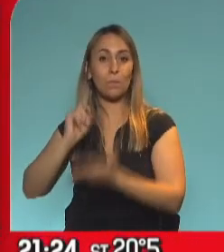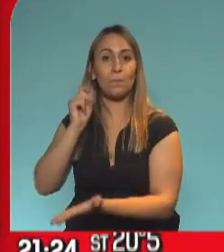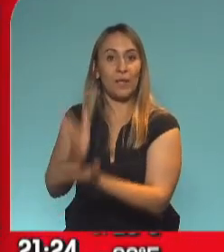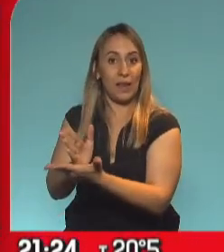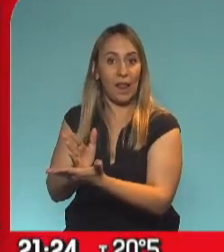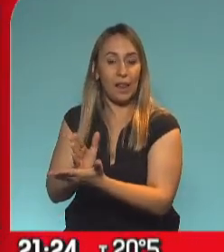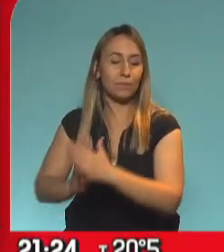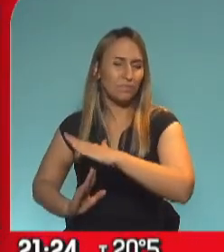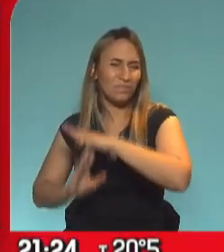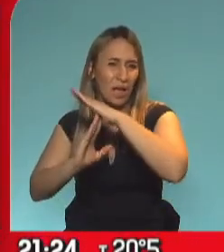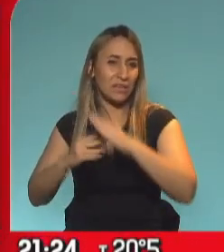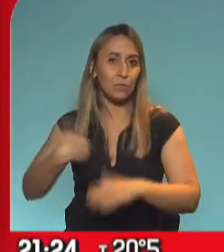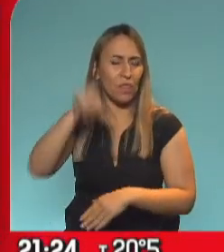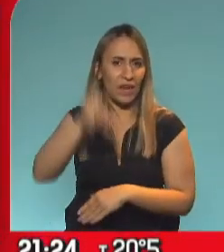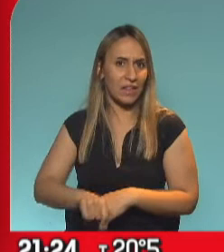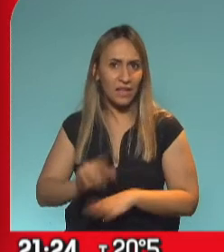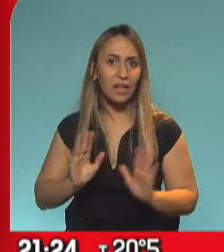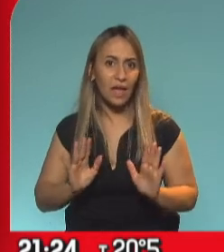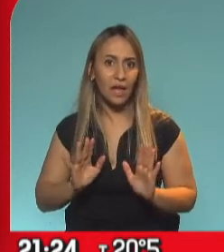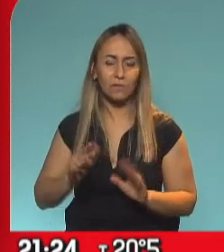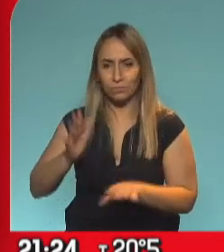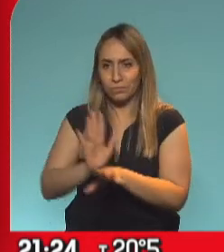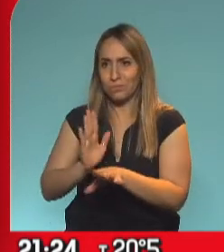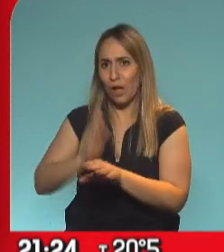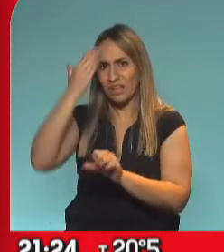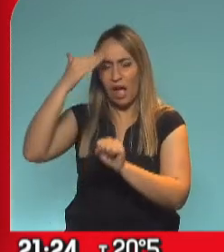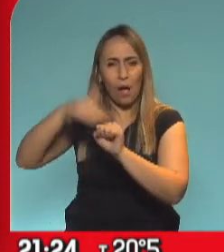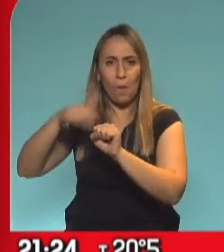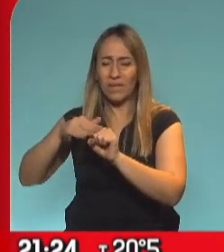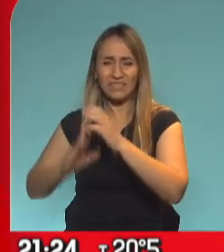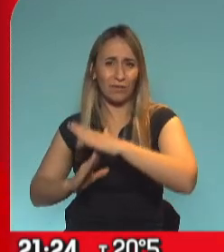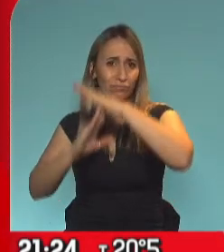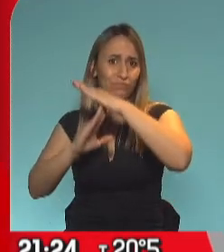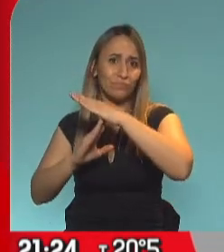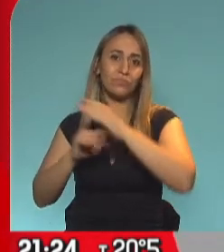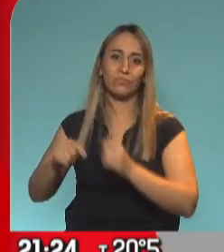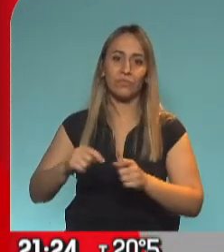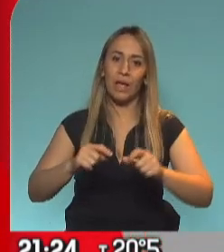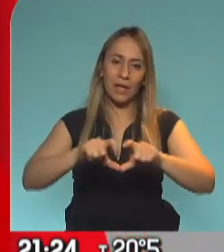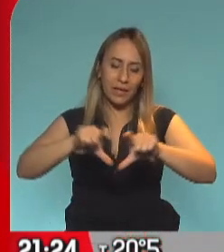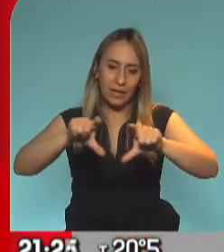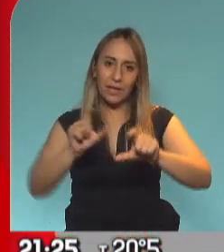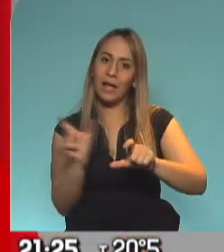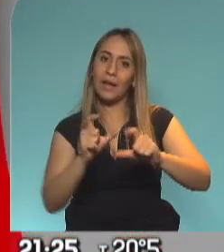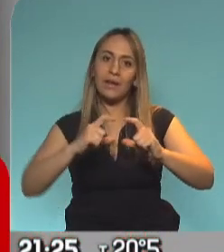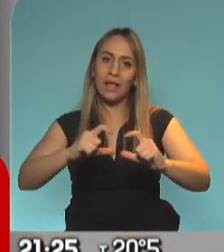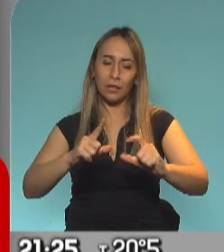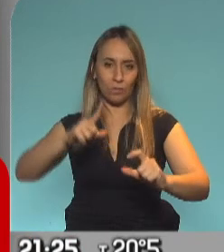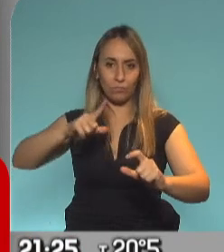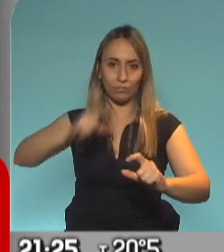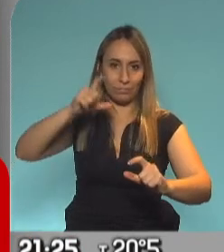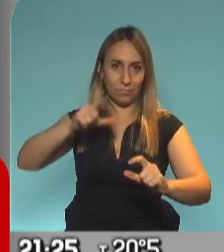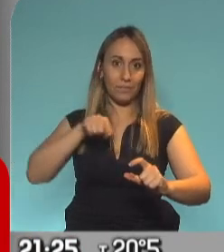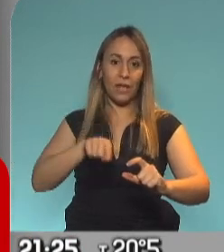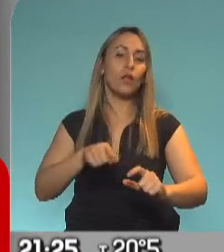país. Lo que estás viendo es una captura de su carnet de juez. Esto es lo que lo identifica como juez, lo